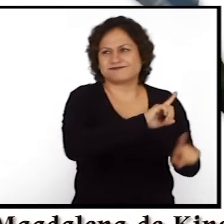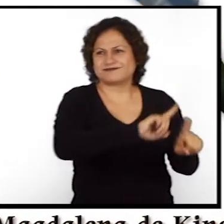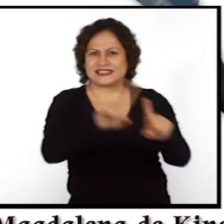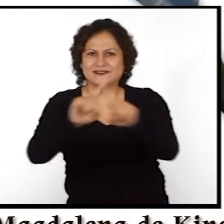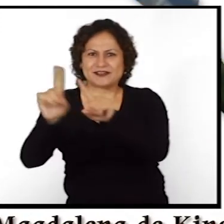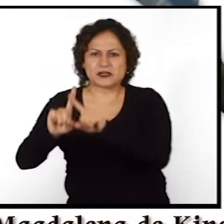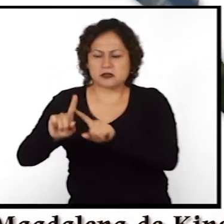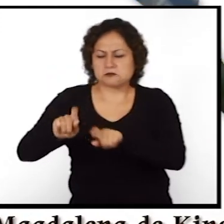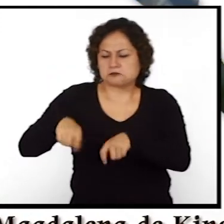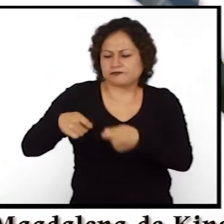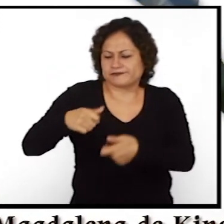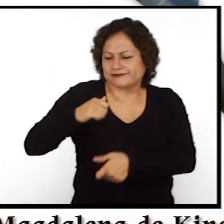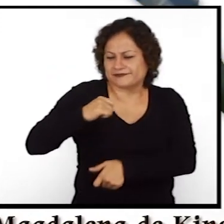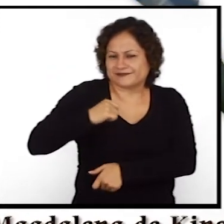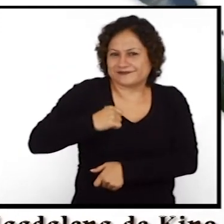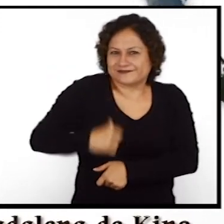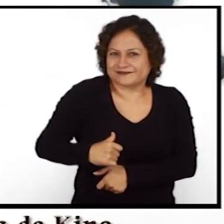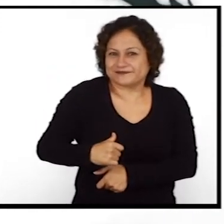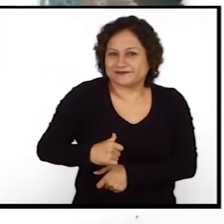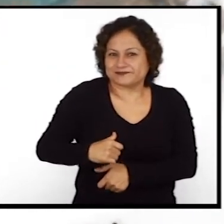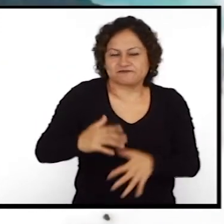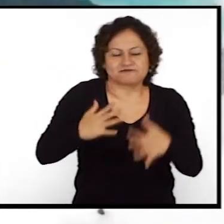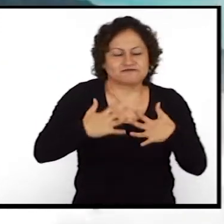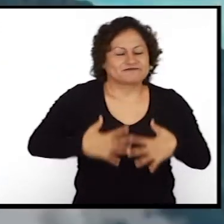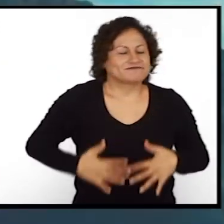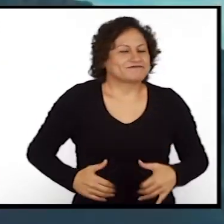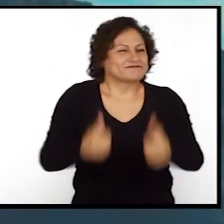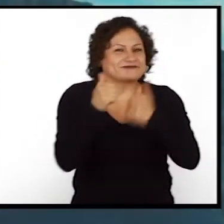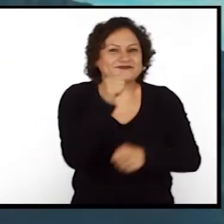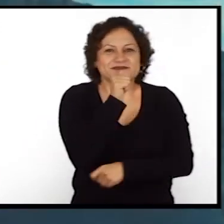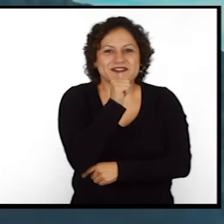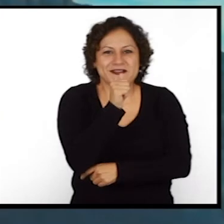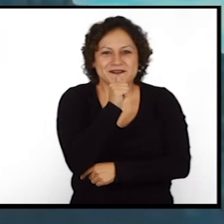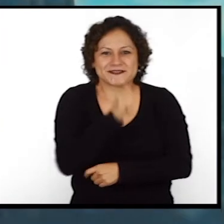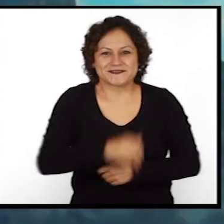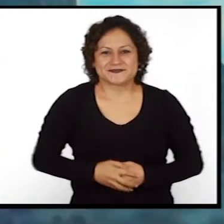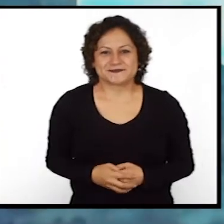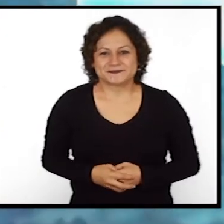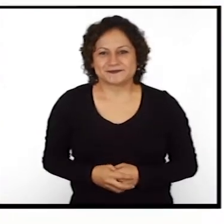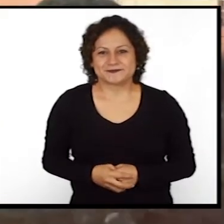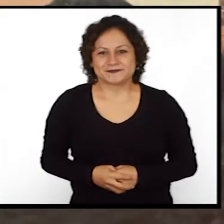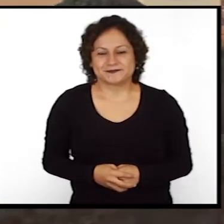de peculiaridad, coloniales y misteriosos.